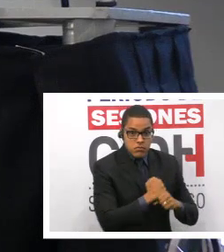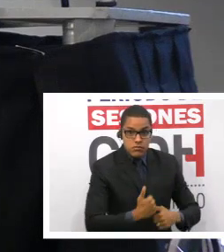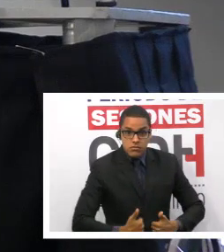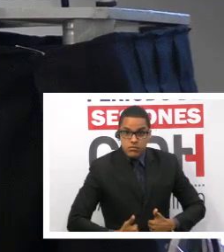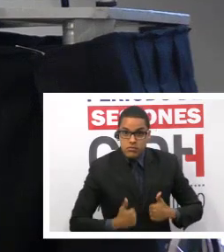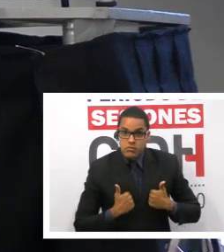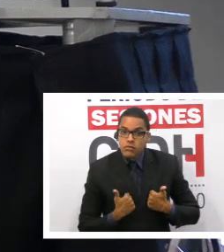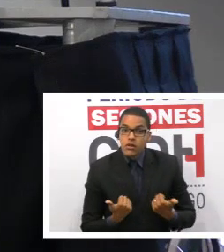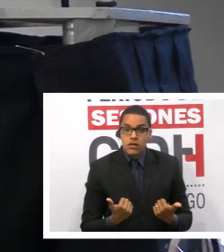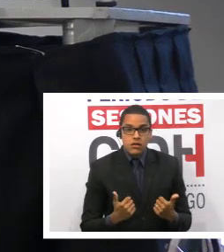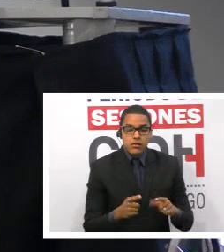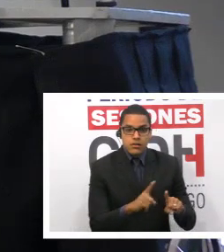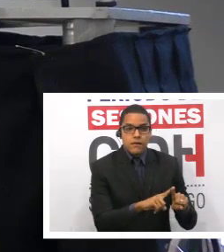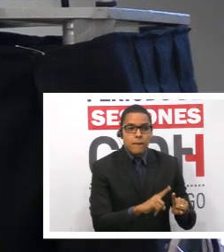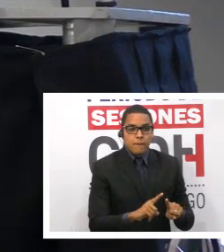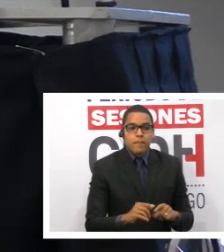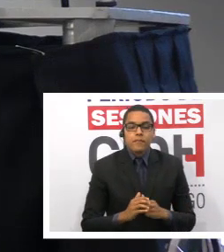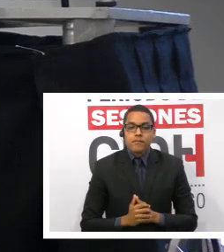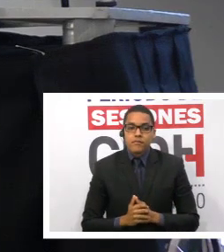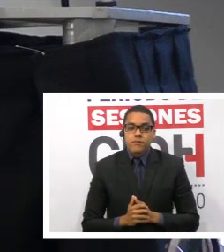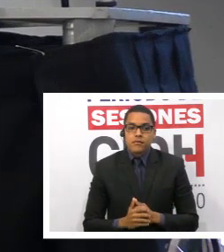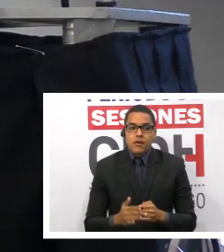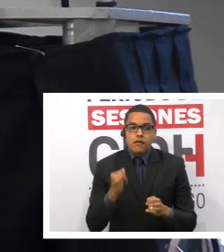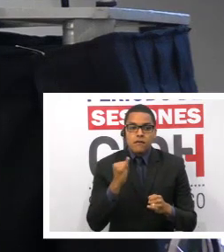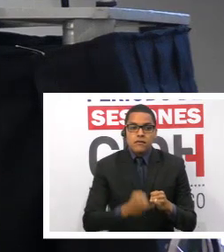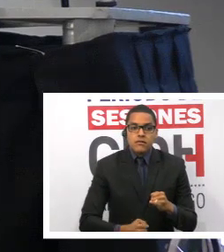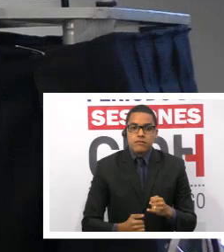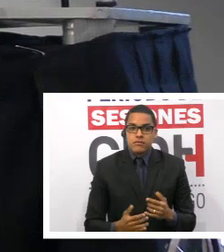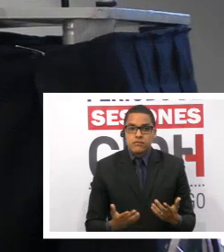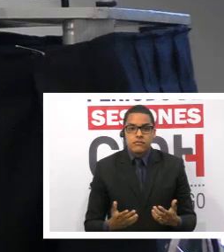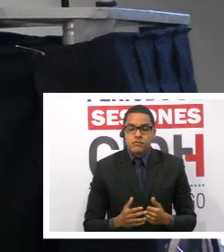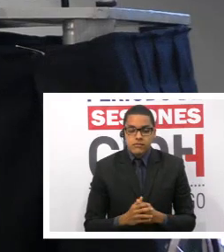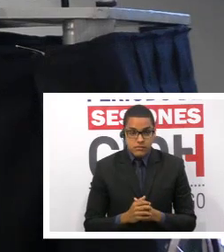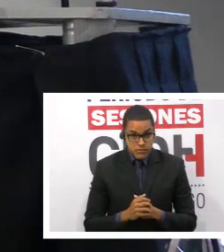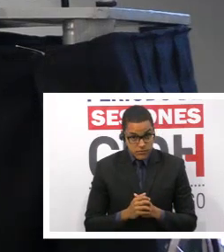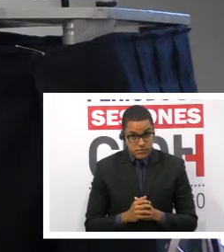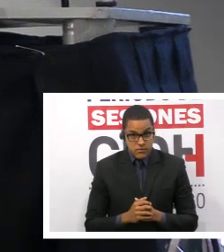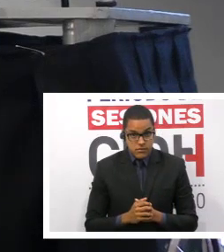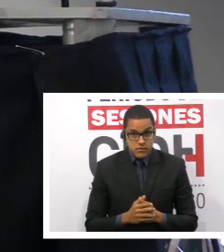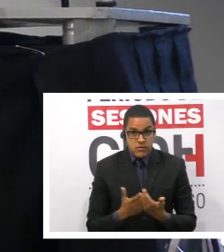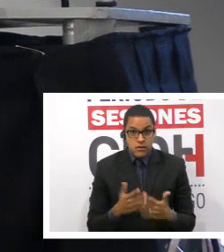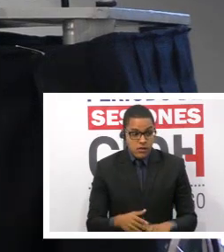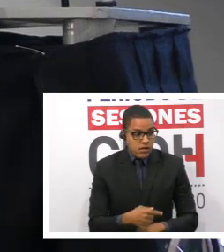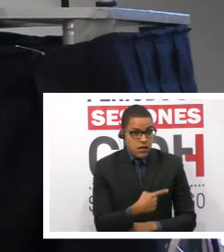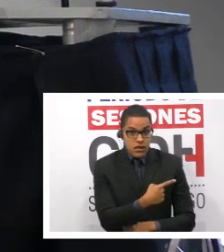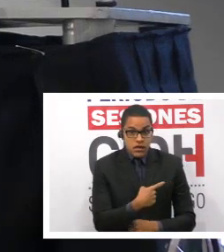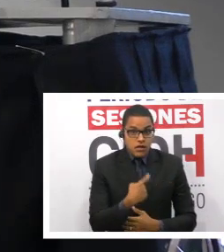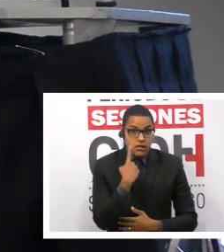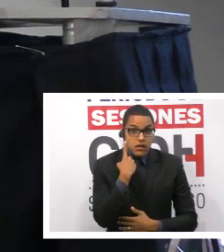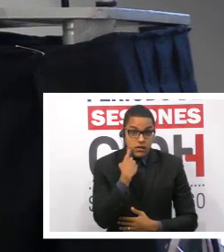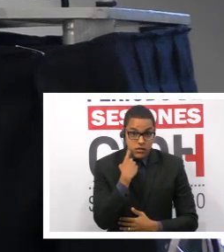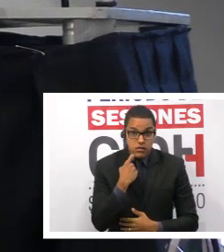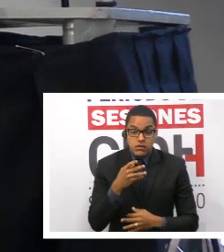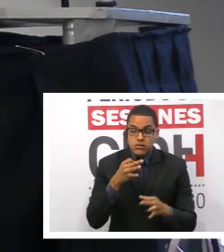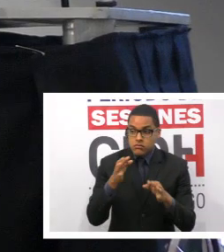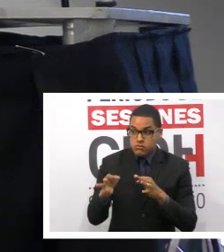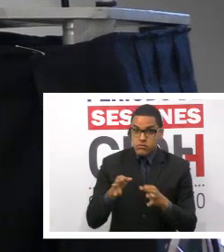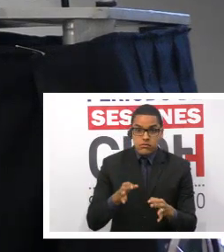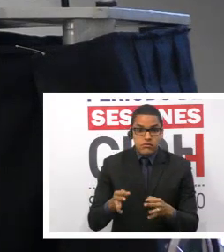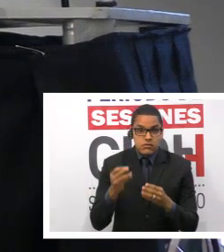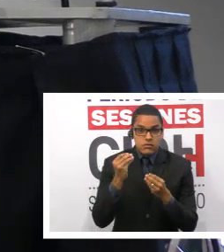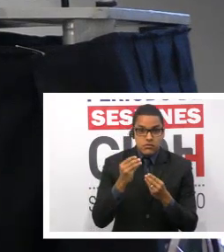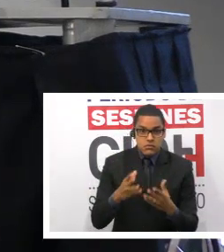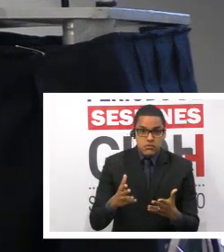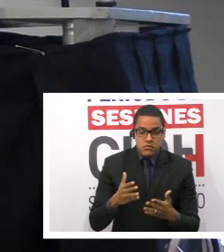es un salvador finalmente teniendo en cuenta la evidencia y las consideraciones expuestas por este panel solicitamos a la comisión tenerlas en